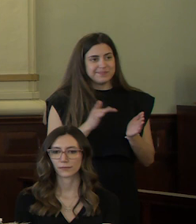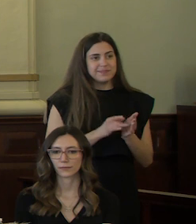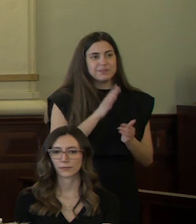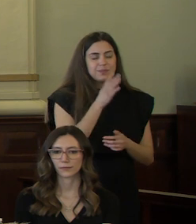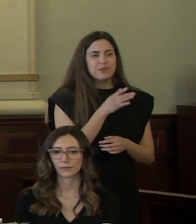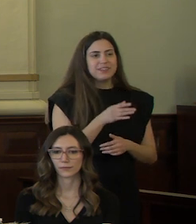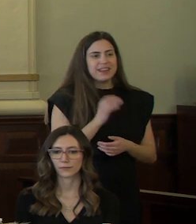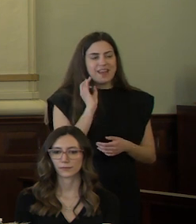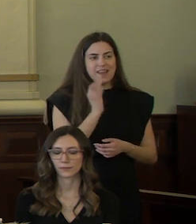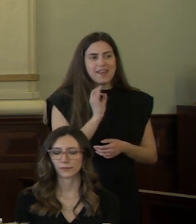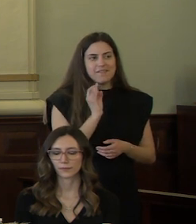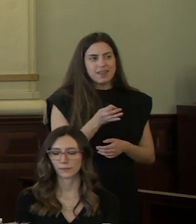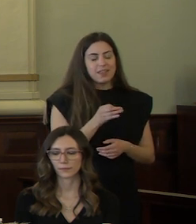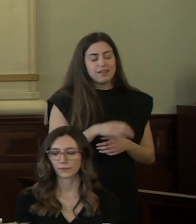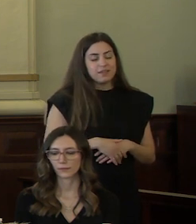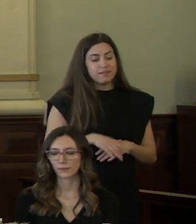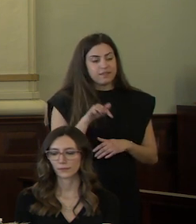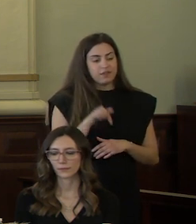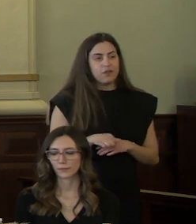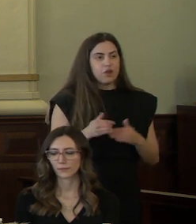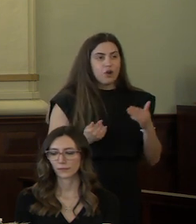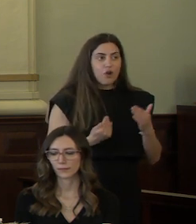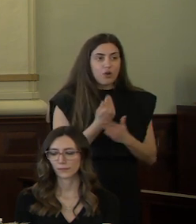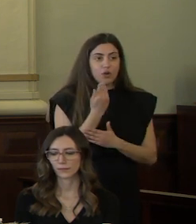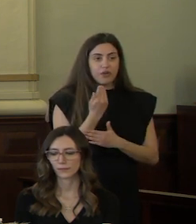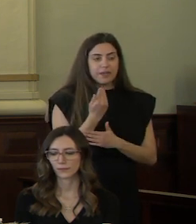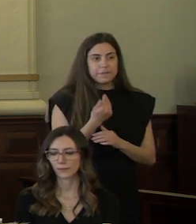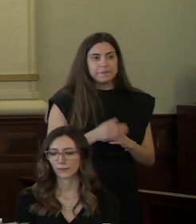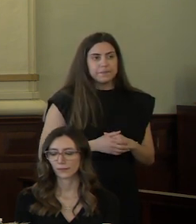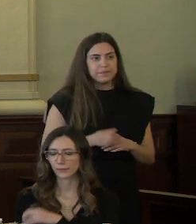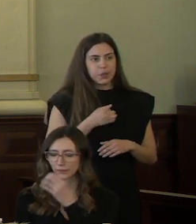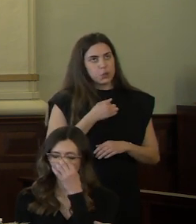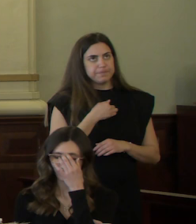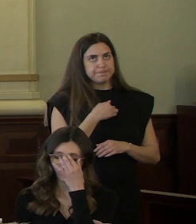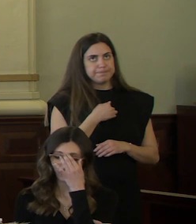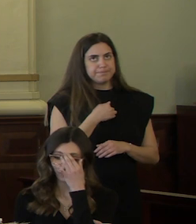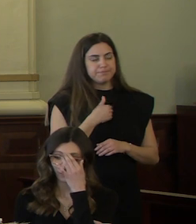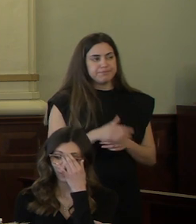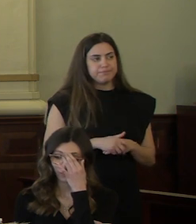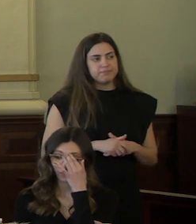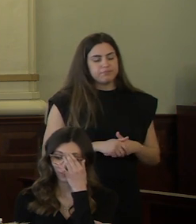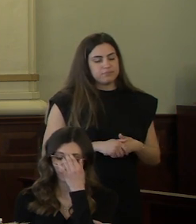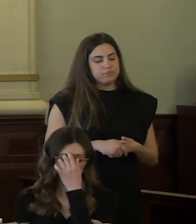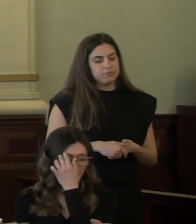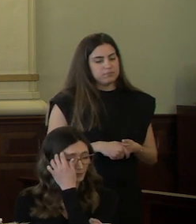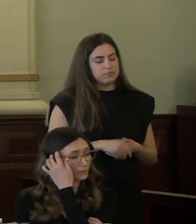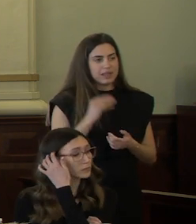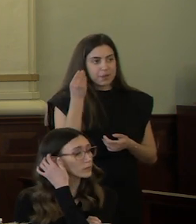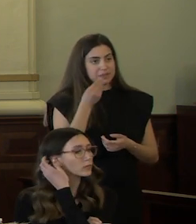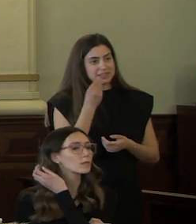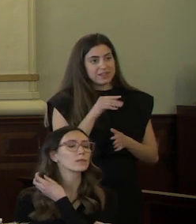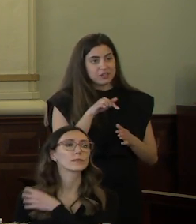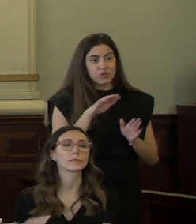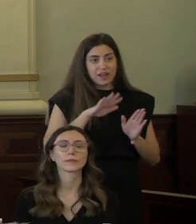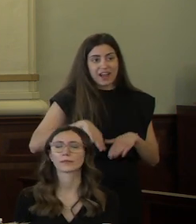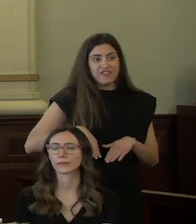La verdad que hoy, yo cuando lo pensaban, pues esto es una